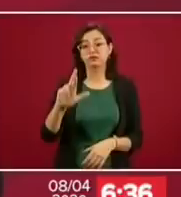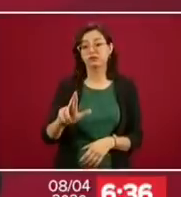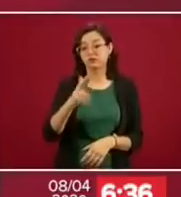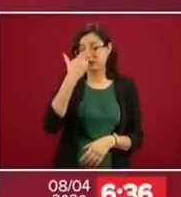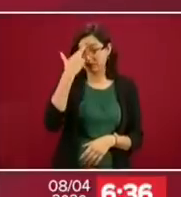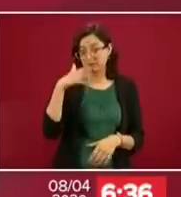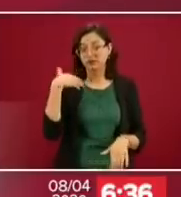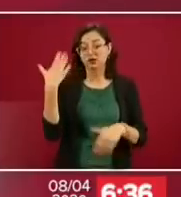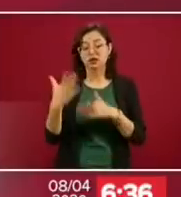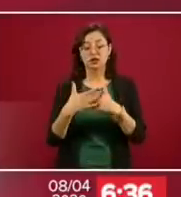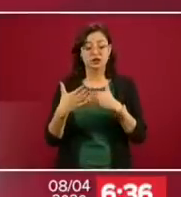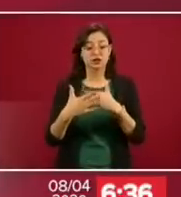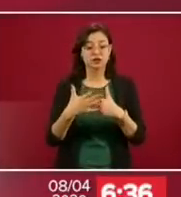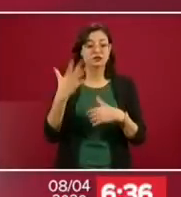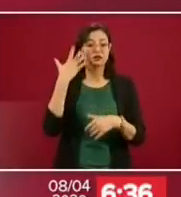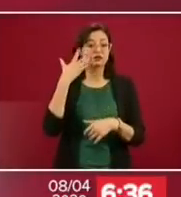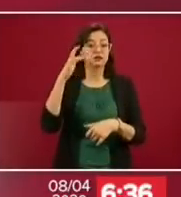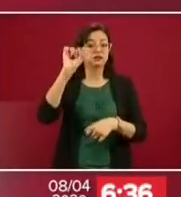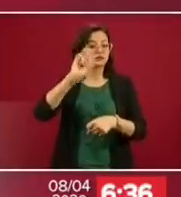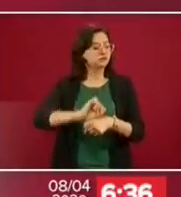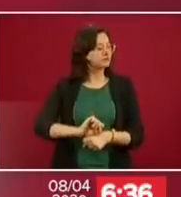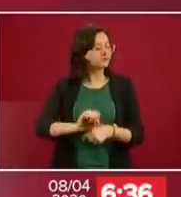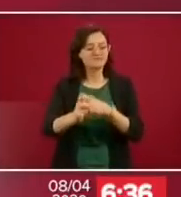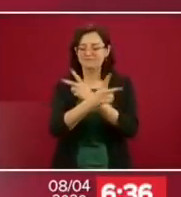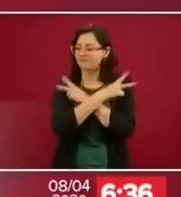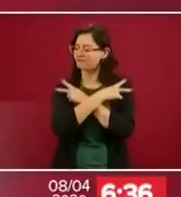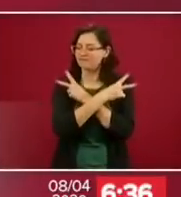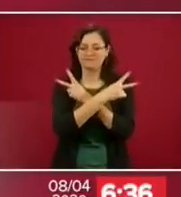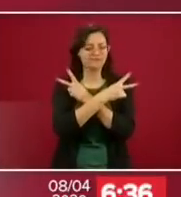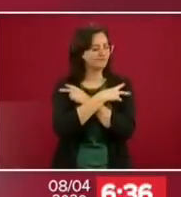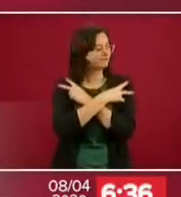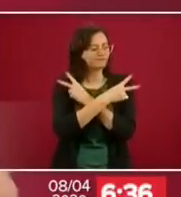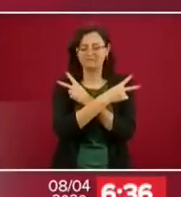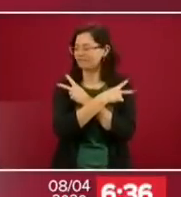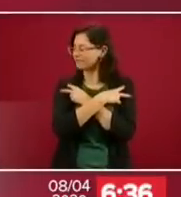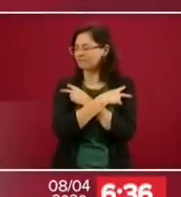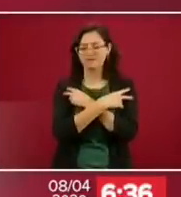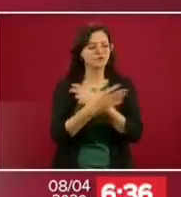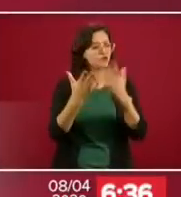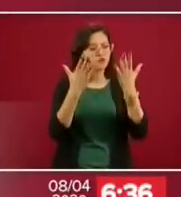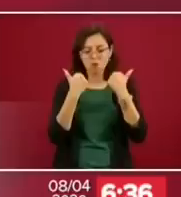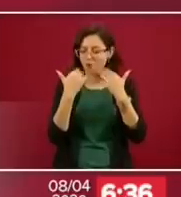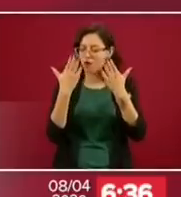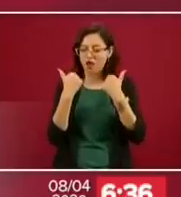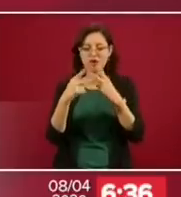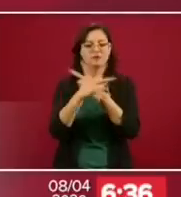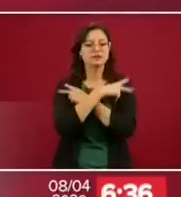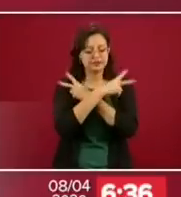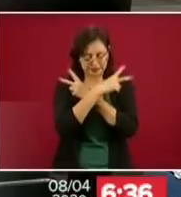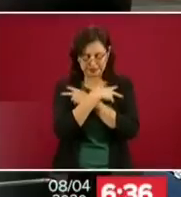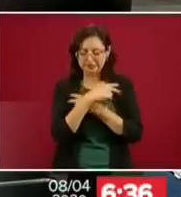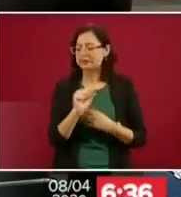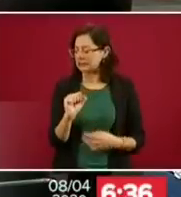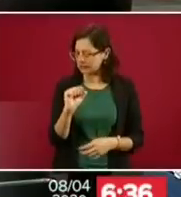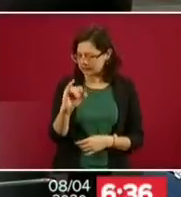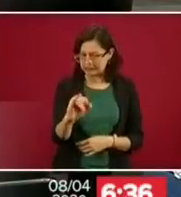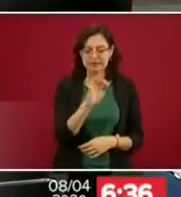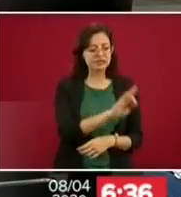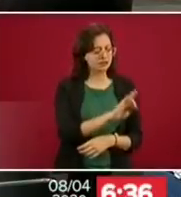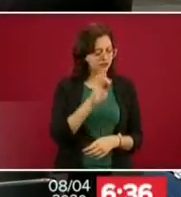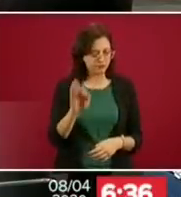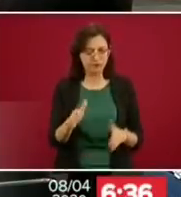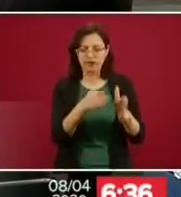la Semana Santa. No son vacaciones, no son vacaciones, aunque originalmente están contempladas como parte del